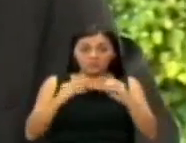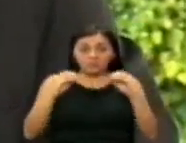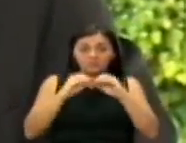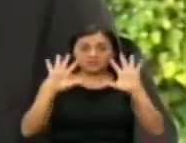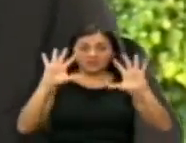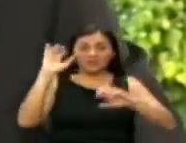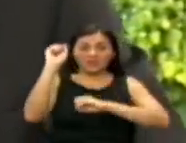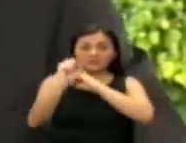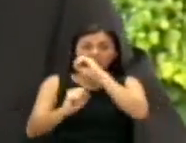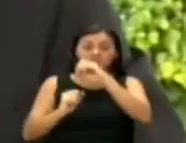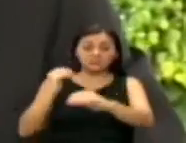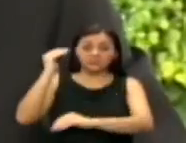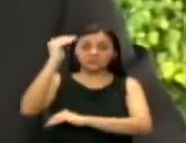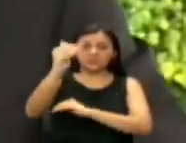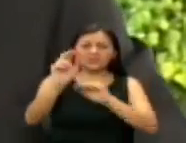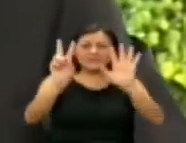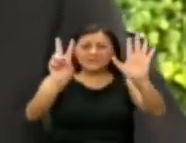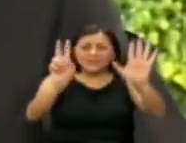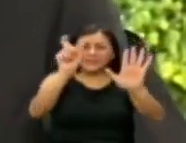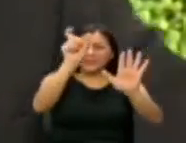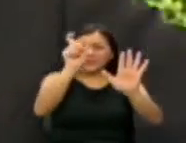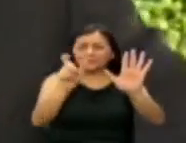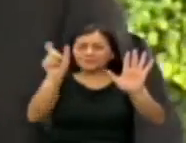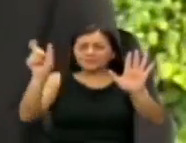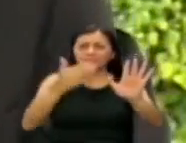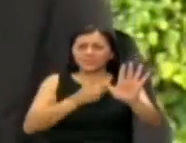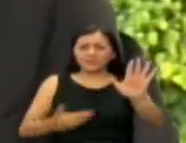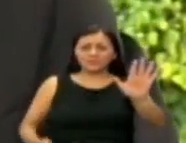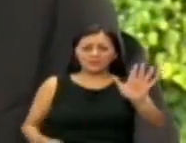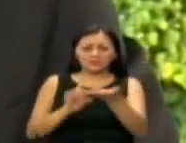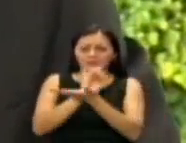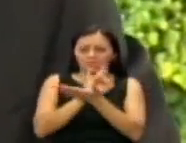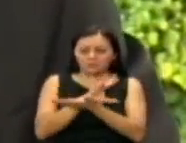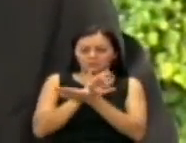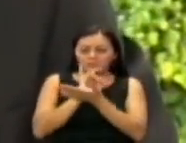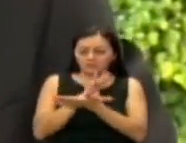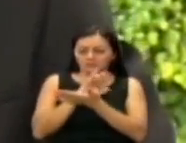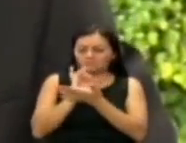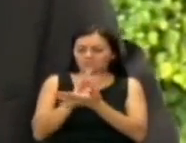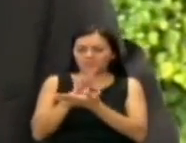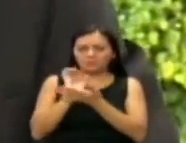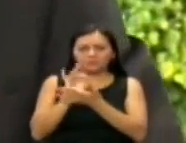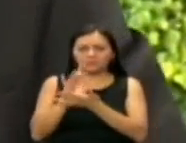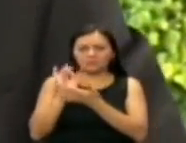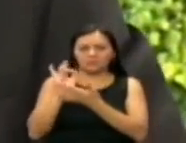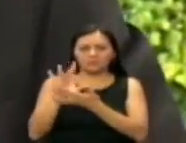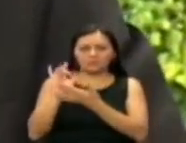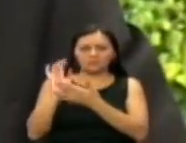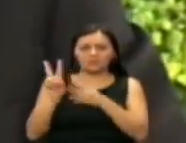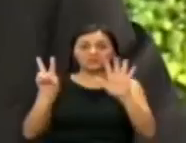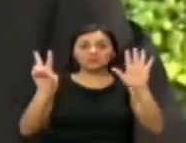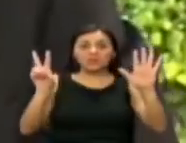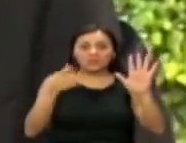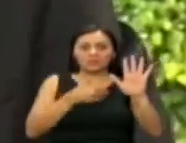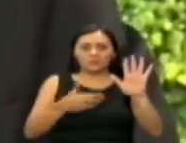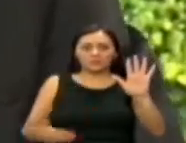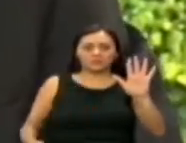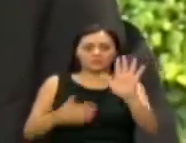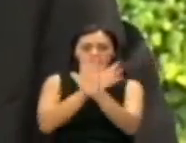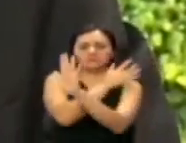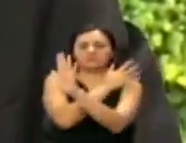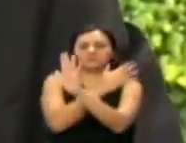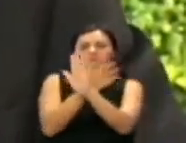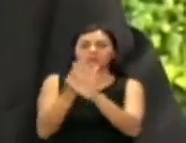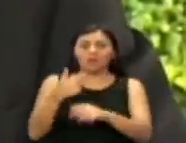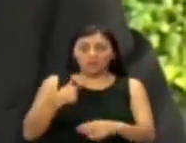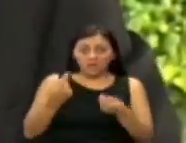años haber tenido 7 presidentes, algunos sacados en forma bastante cuestionable. Yo jamás tendré nada que ver con un tipo como